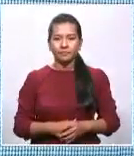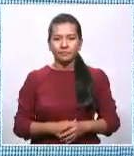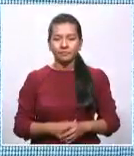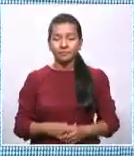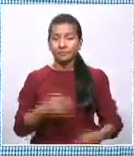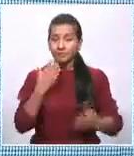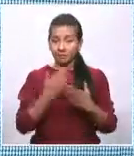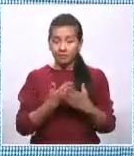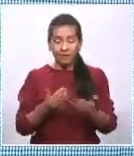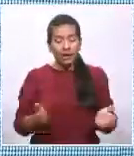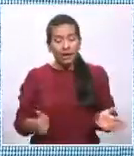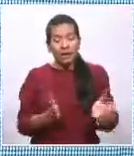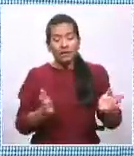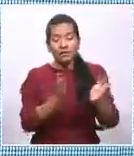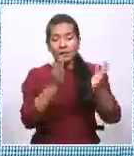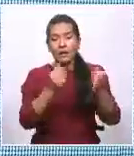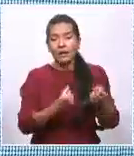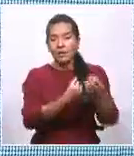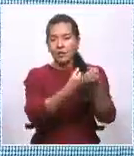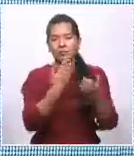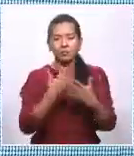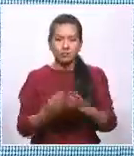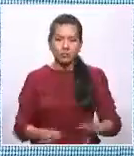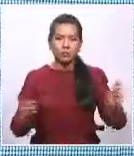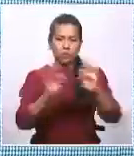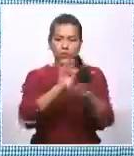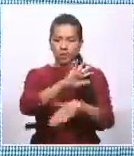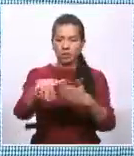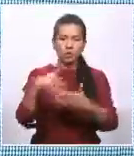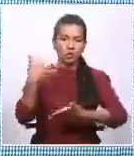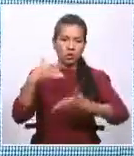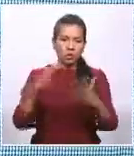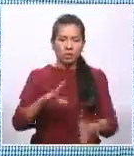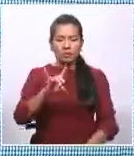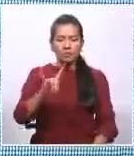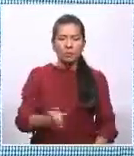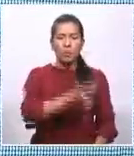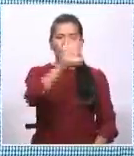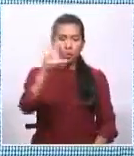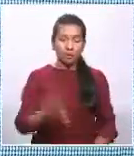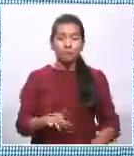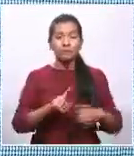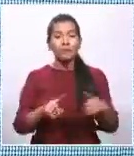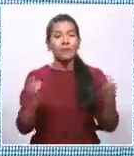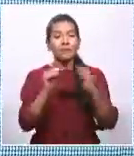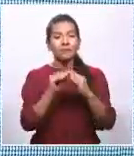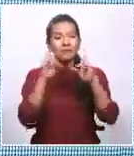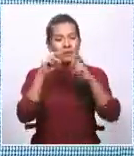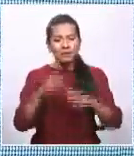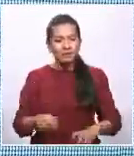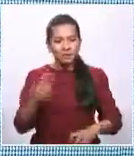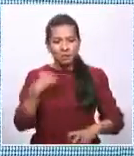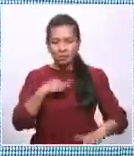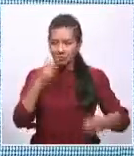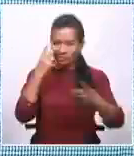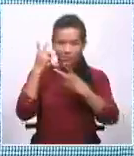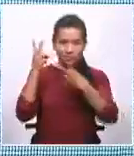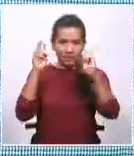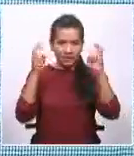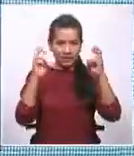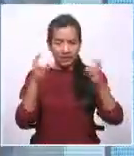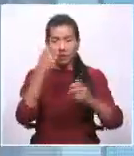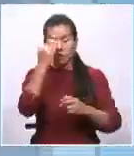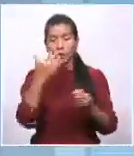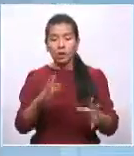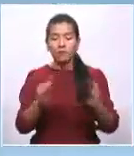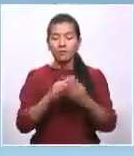Es un incentivo muy importante para la población estudiantil de todo el territorio nacional. Vamos a revisar más detalles a propósito de este tema porque